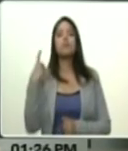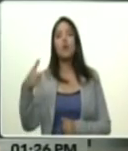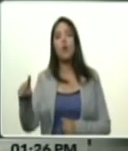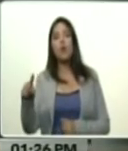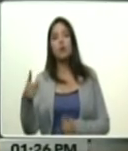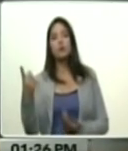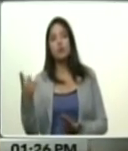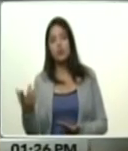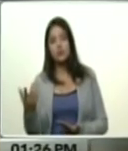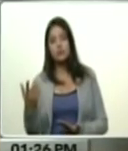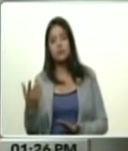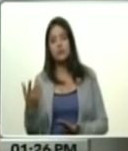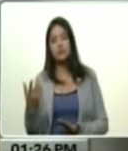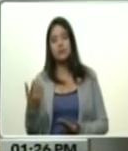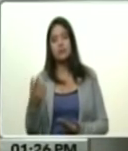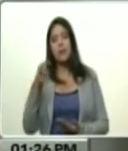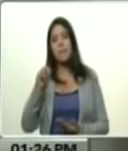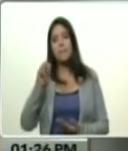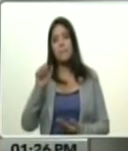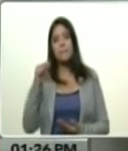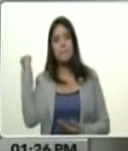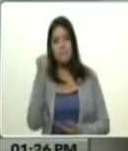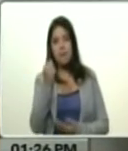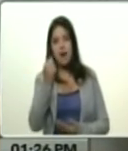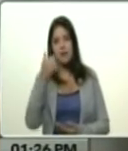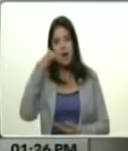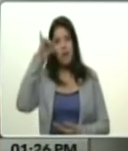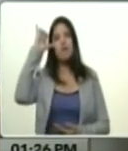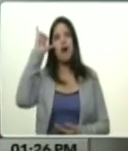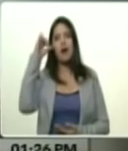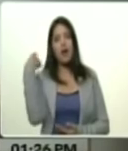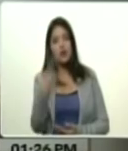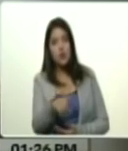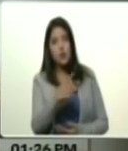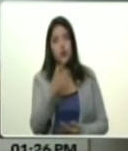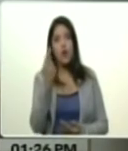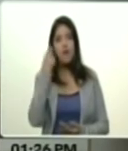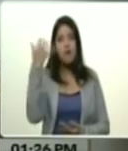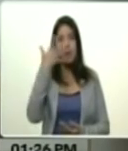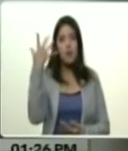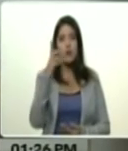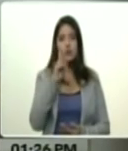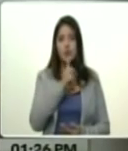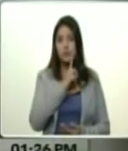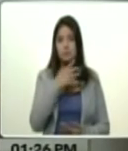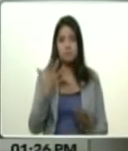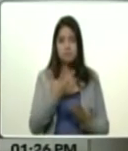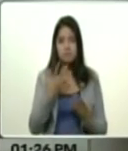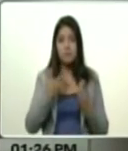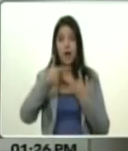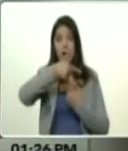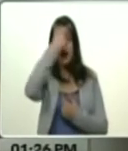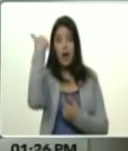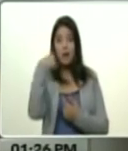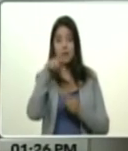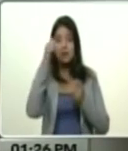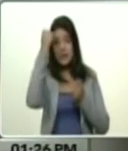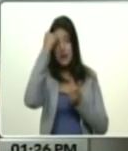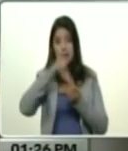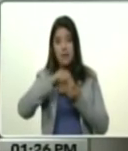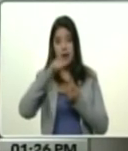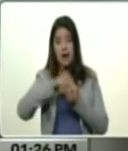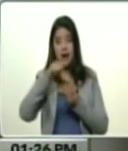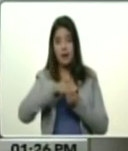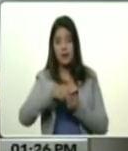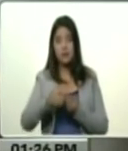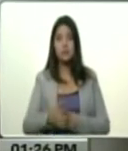como alias Matahuaca, detenido, y otro conocido como Cabeza de Casco, en su alias, que